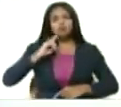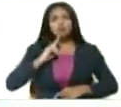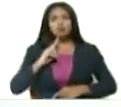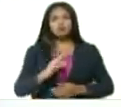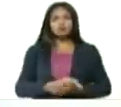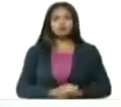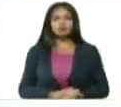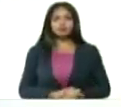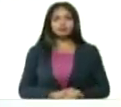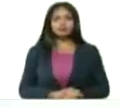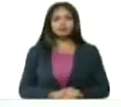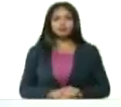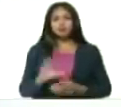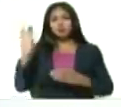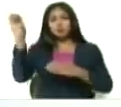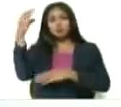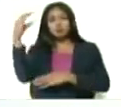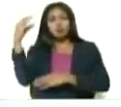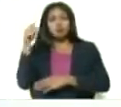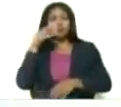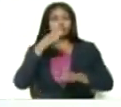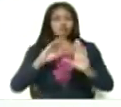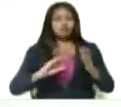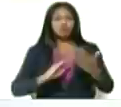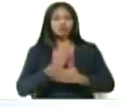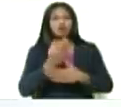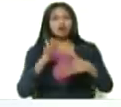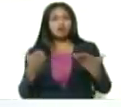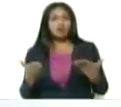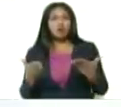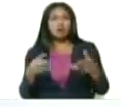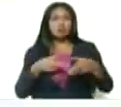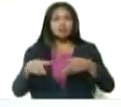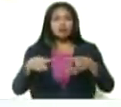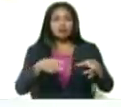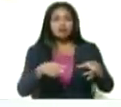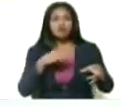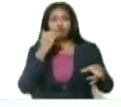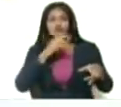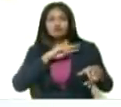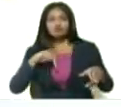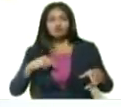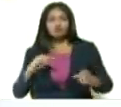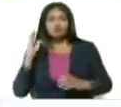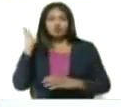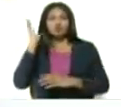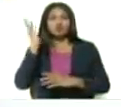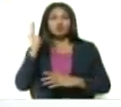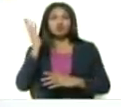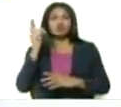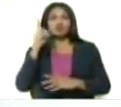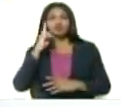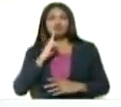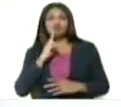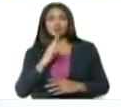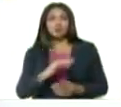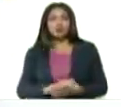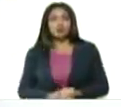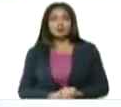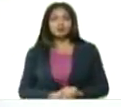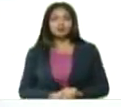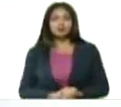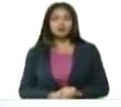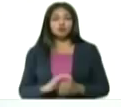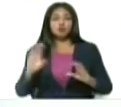Bolívar, Colombia que fue fundada en el río Orinoco por el Congreso de Angostura, Colombia